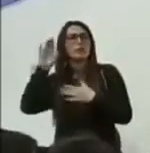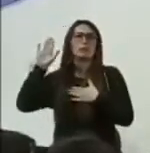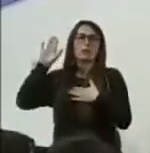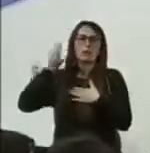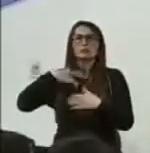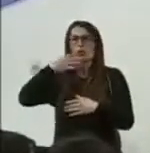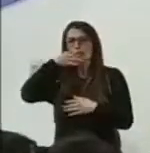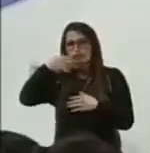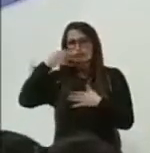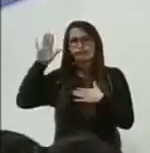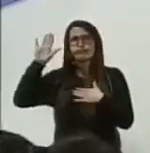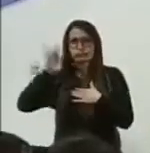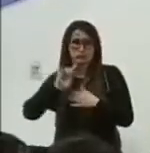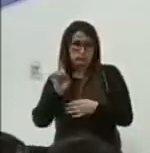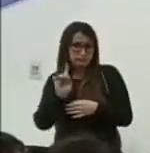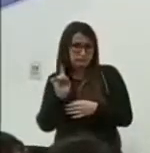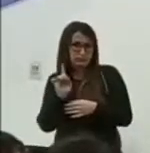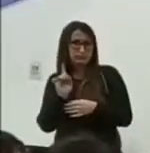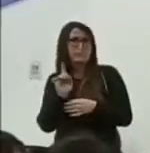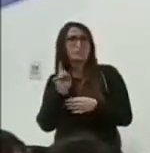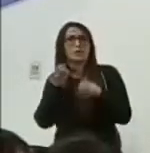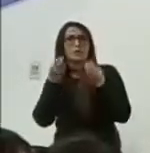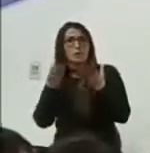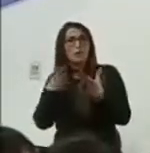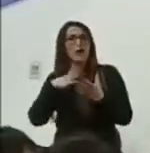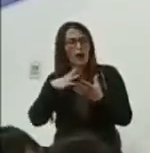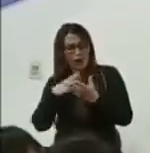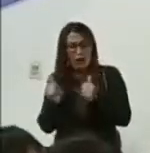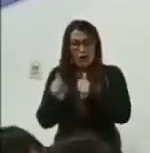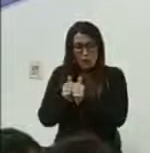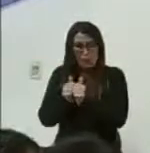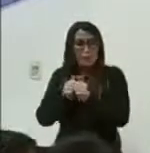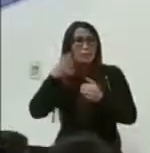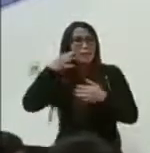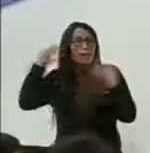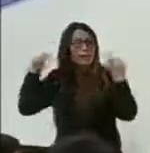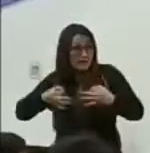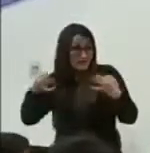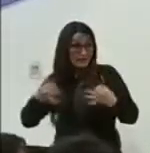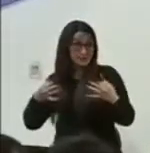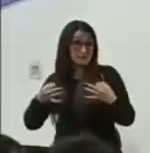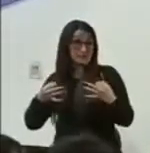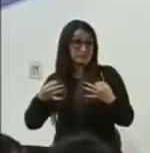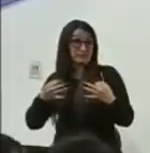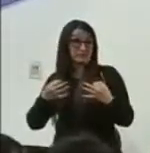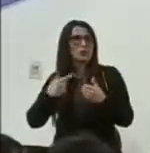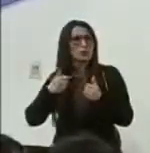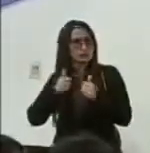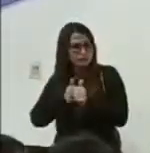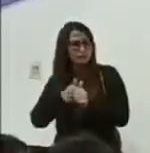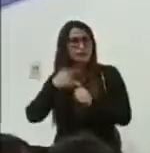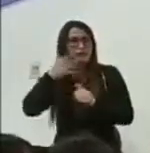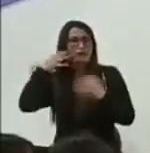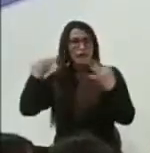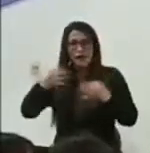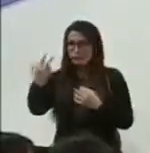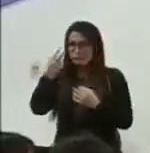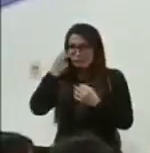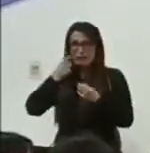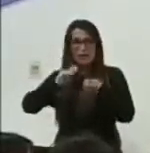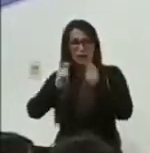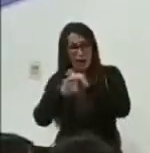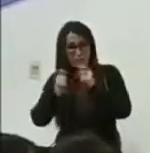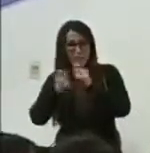de campaña, porque nos respalda la realidad, nos respalda los cambios que